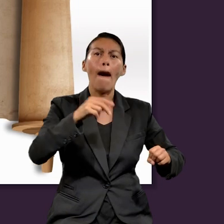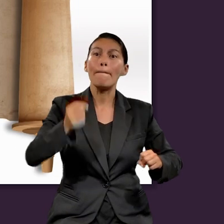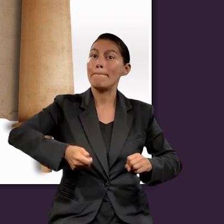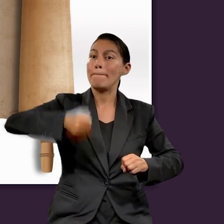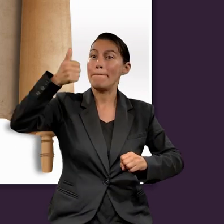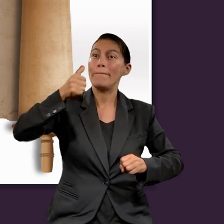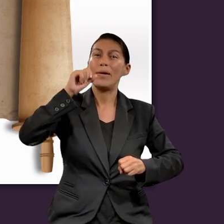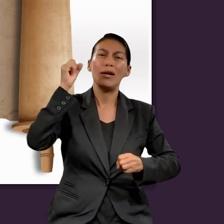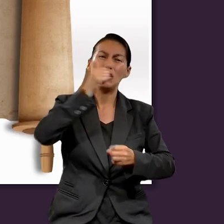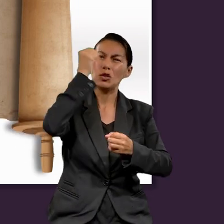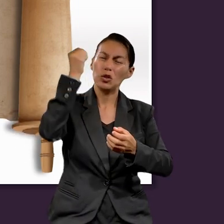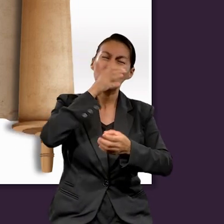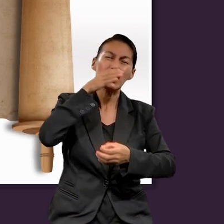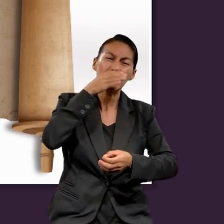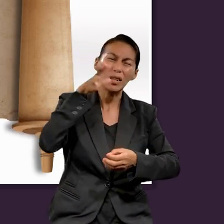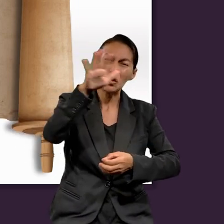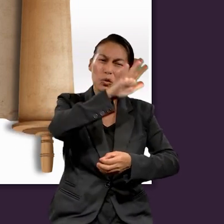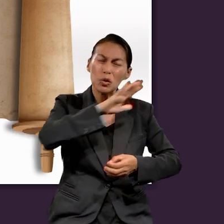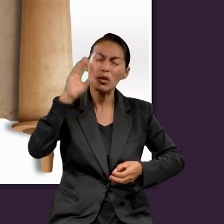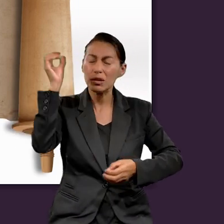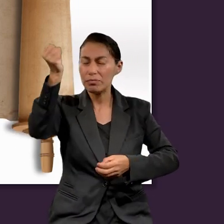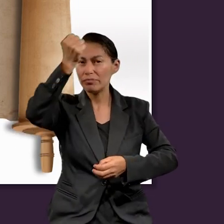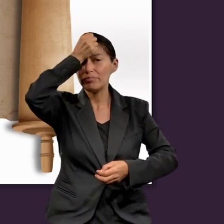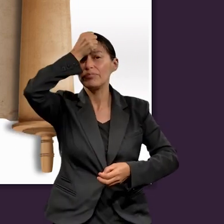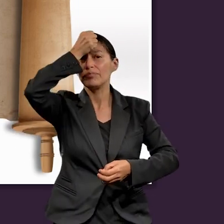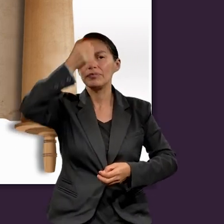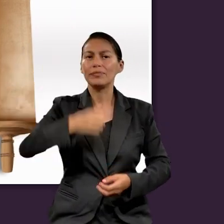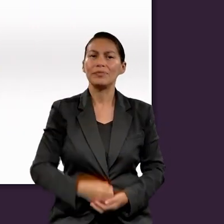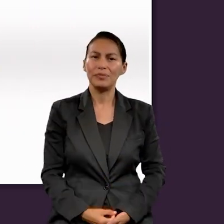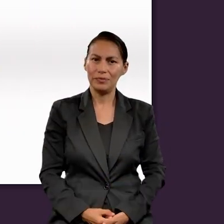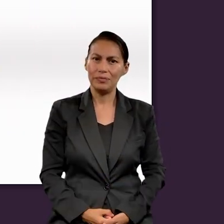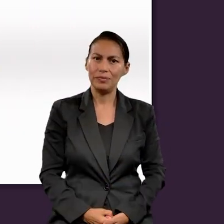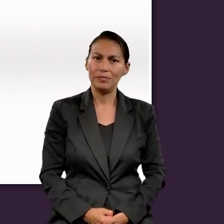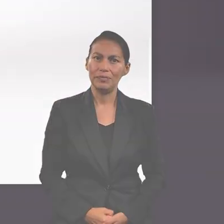que sellemos en sus frentes a los siervos de nuestro Dios